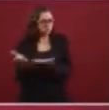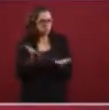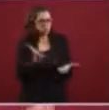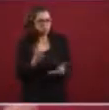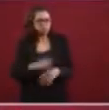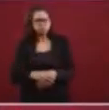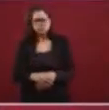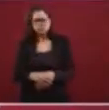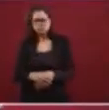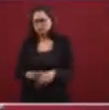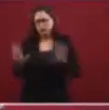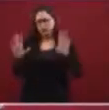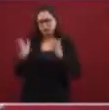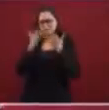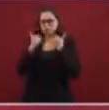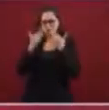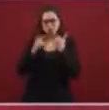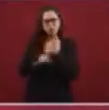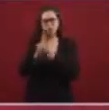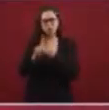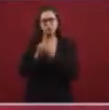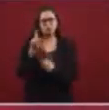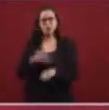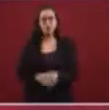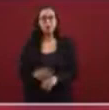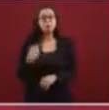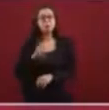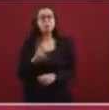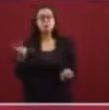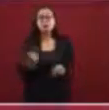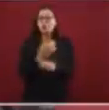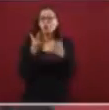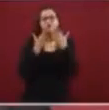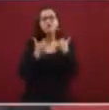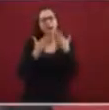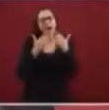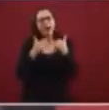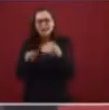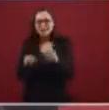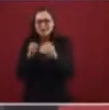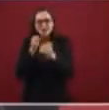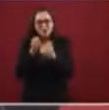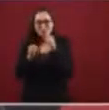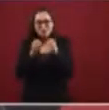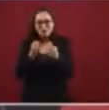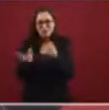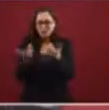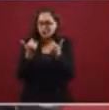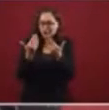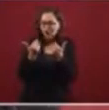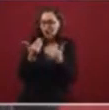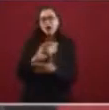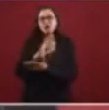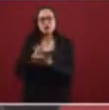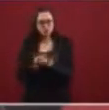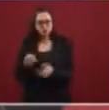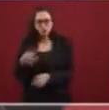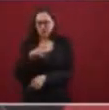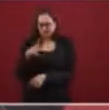y ya no hay problema. Pero resulta que no aparecen los micrófonos, está la